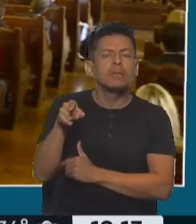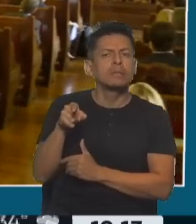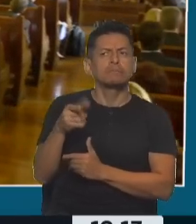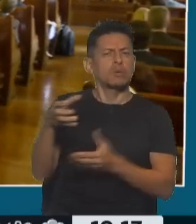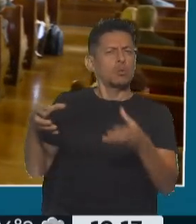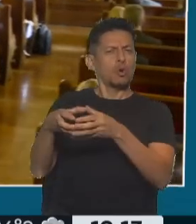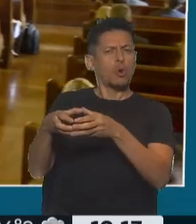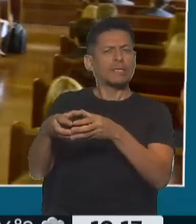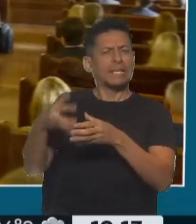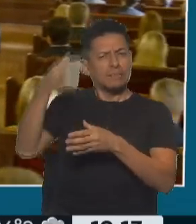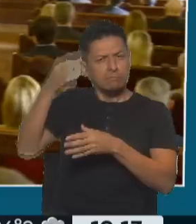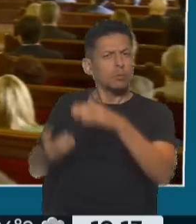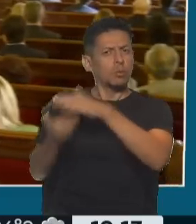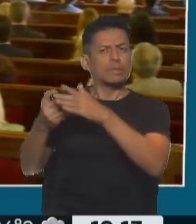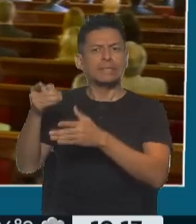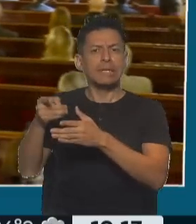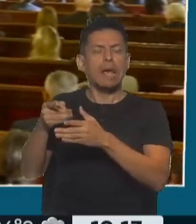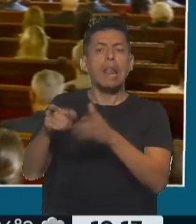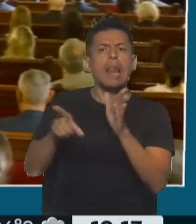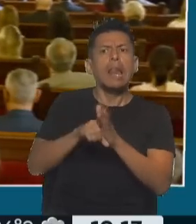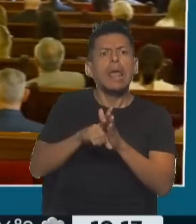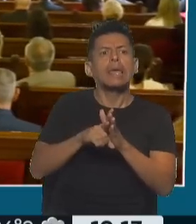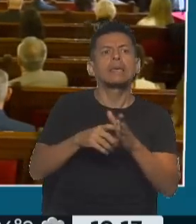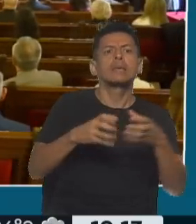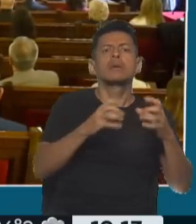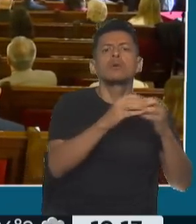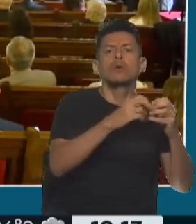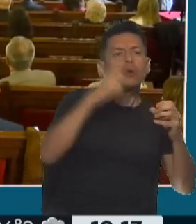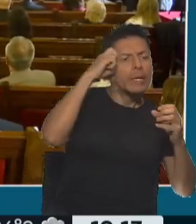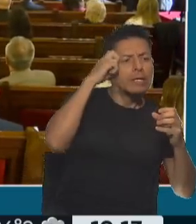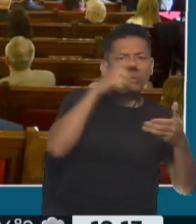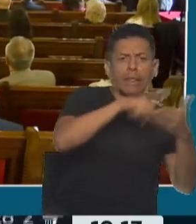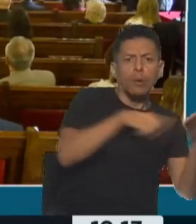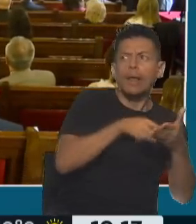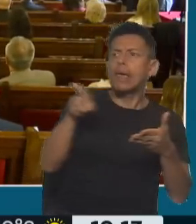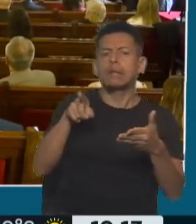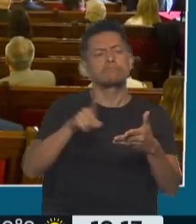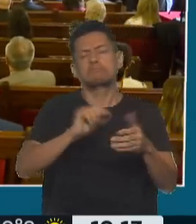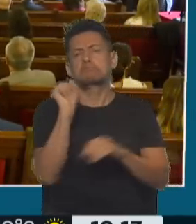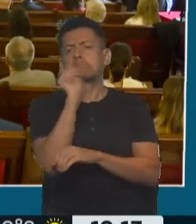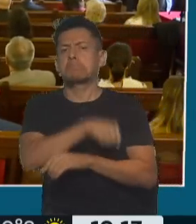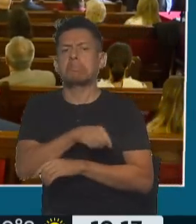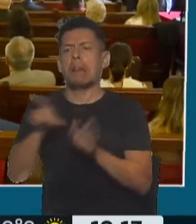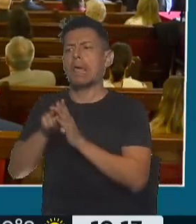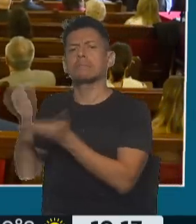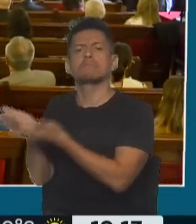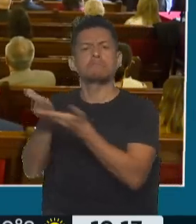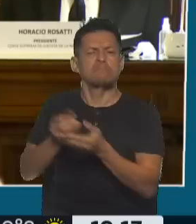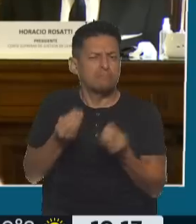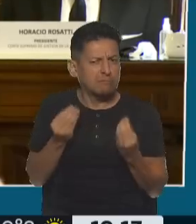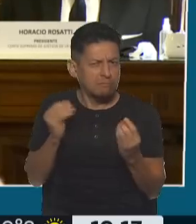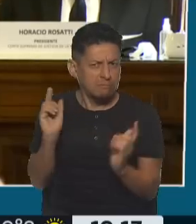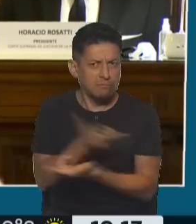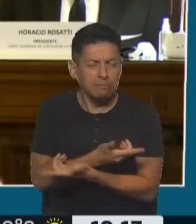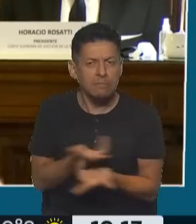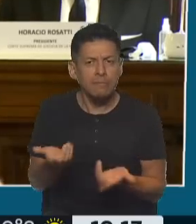una ley que el Parlamento haya derogado. Después está el tema de la obra social, y la verdad que ahí son